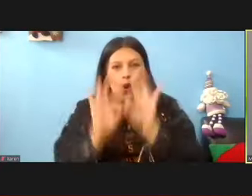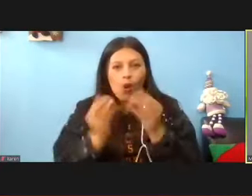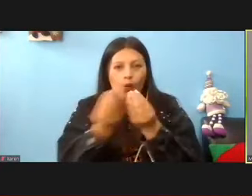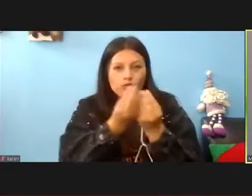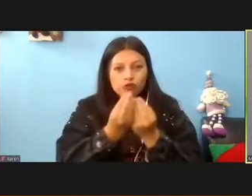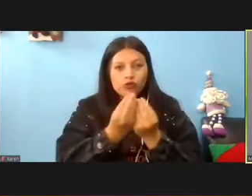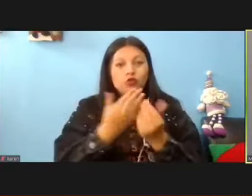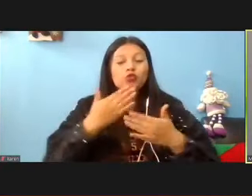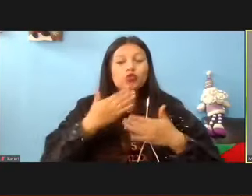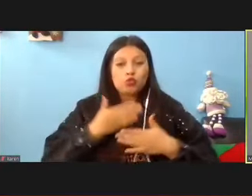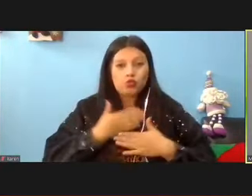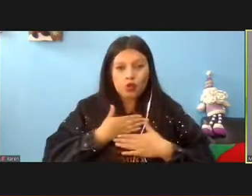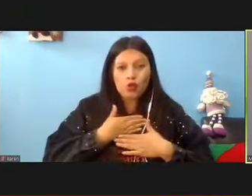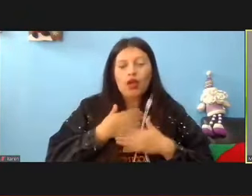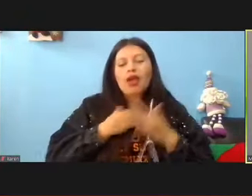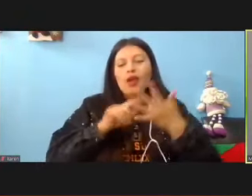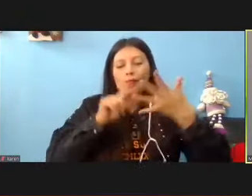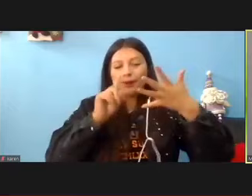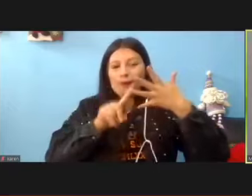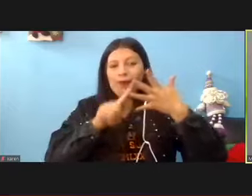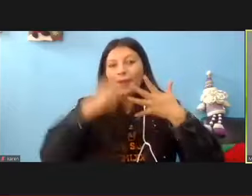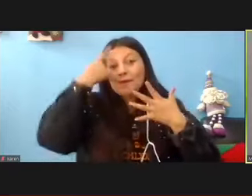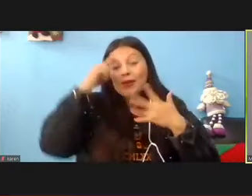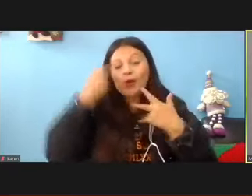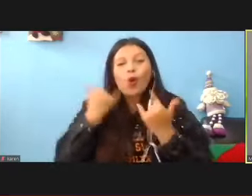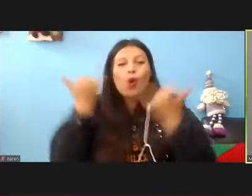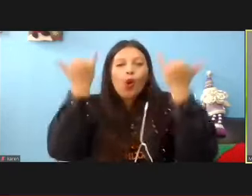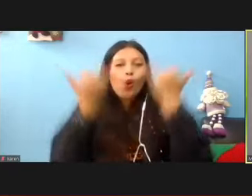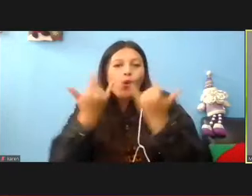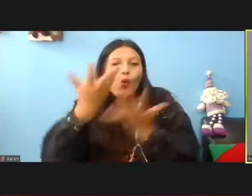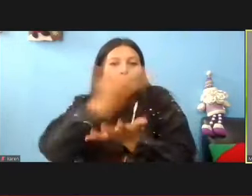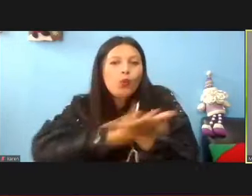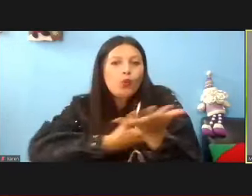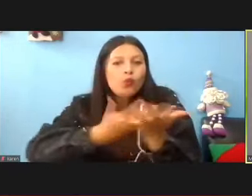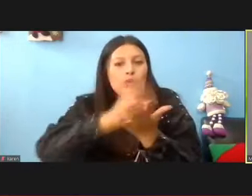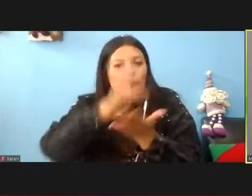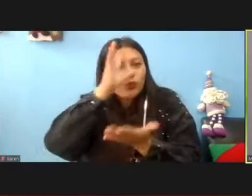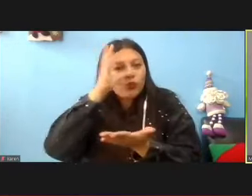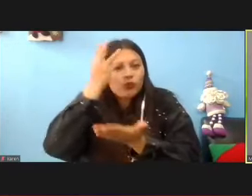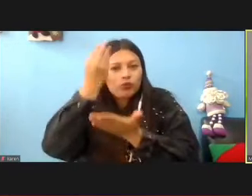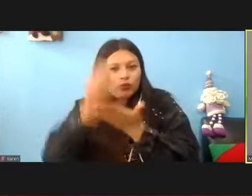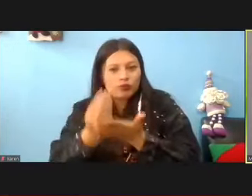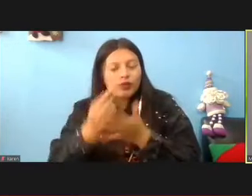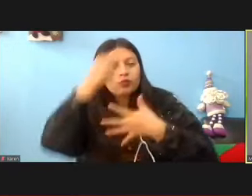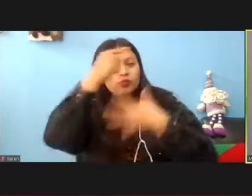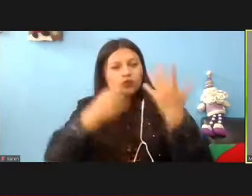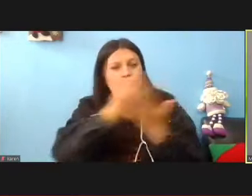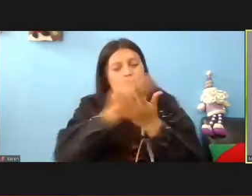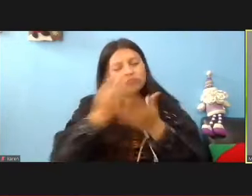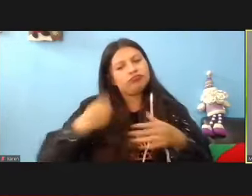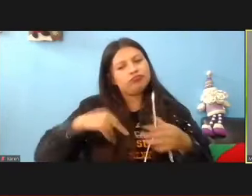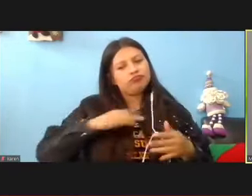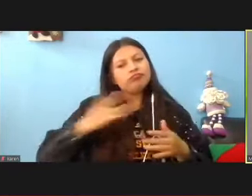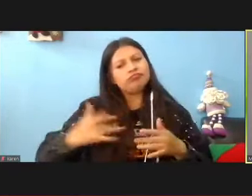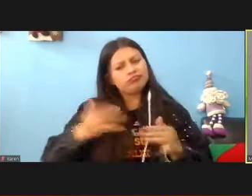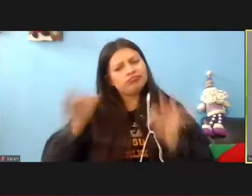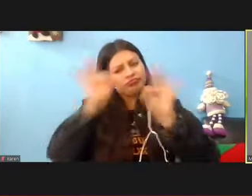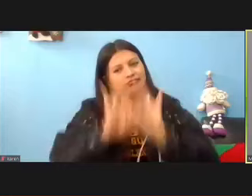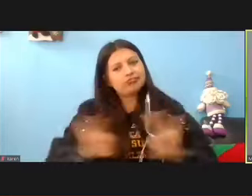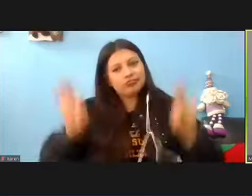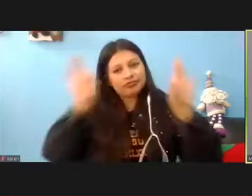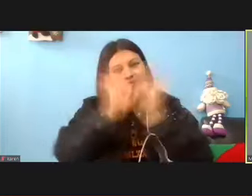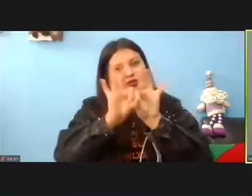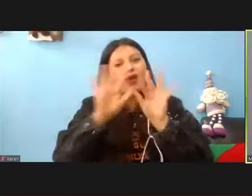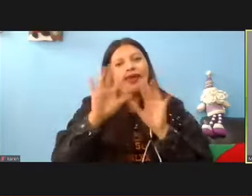Fui delegado por el eje 4 para compartir un par de conclusiones, un par de elementos que consideramos claves